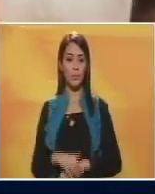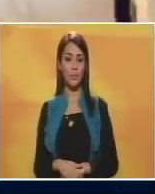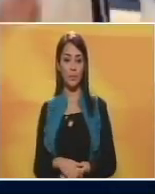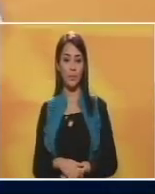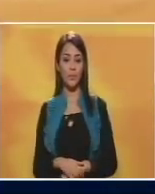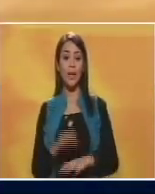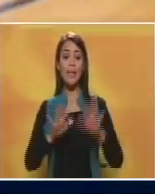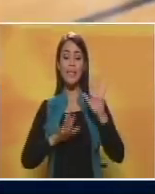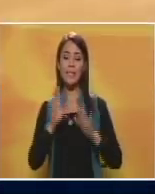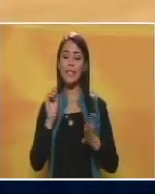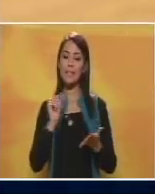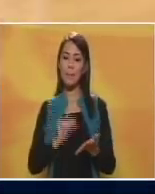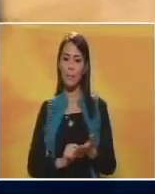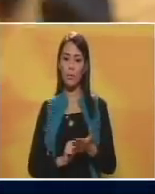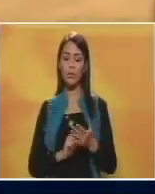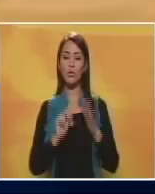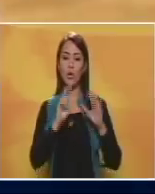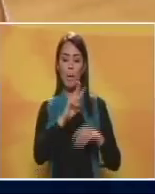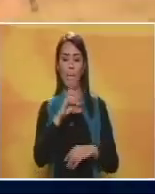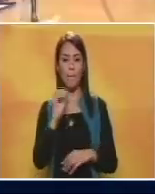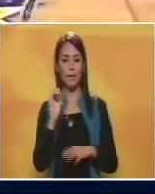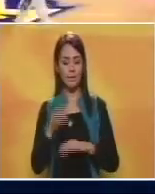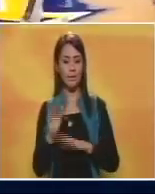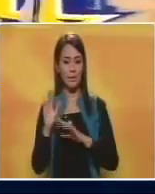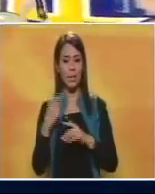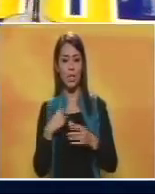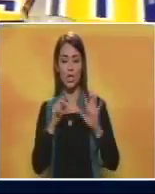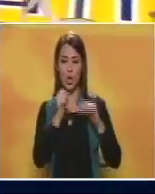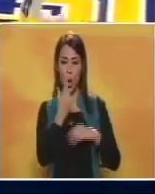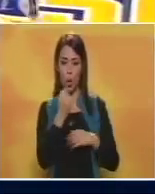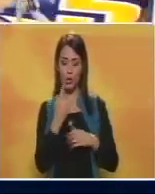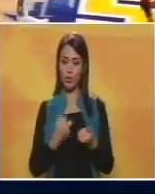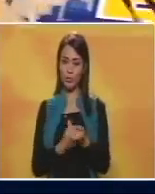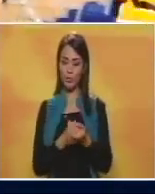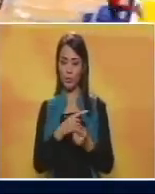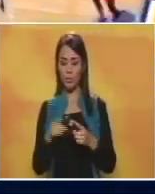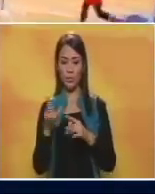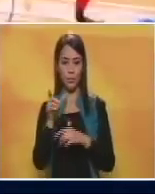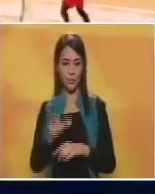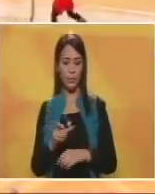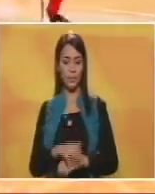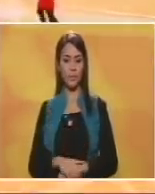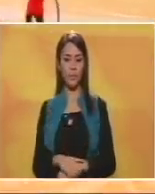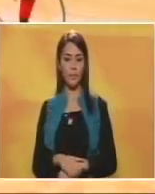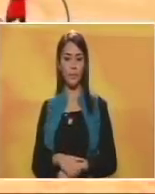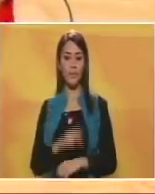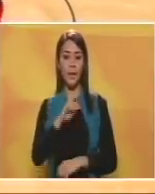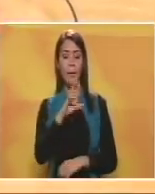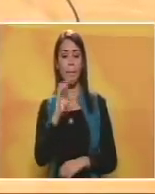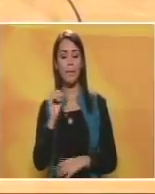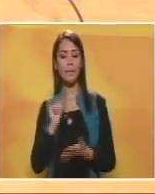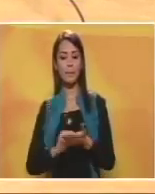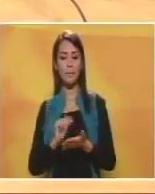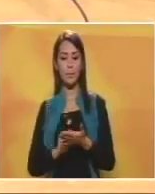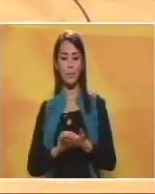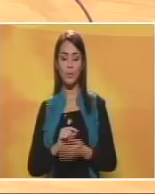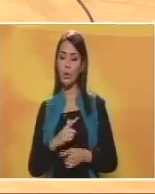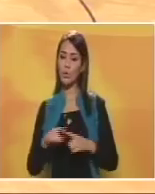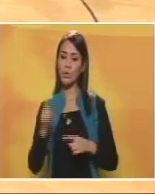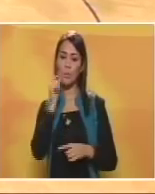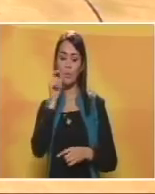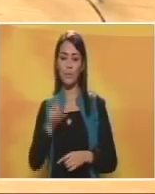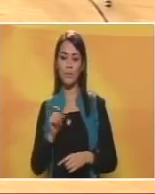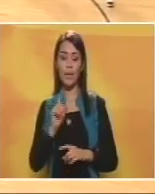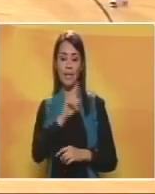15 puntos, 20 rebotes y 11 asistencias, mientras que por los Blazers, Jusuf Nurkic aportó 20 puntos y